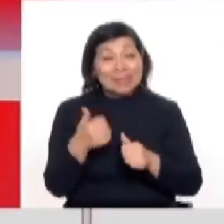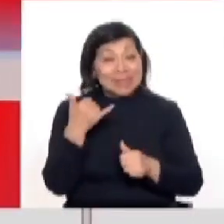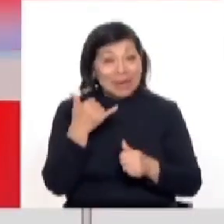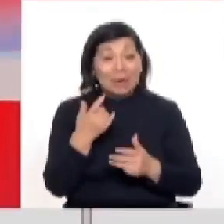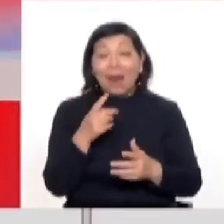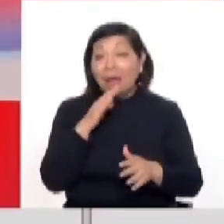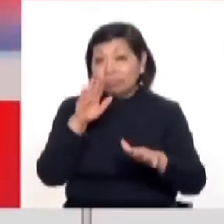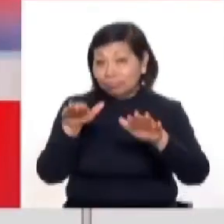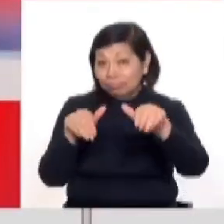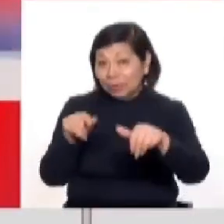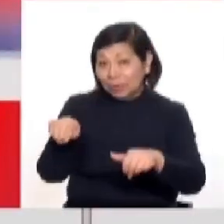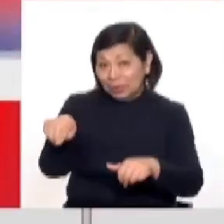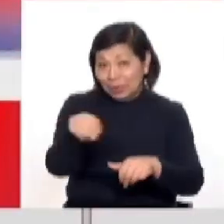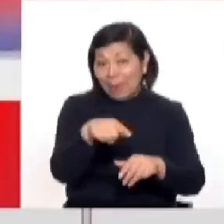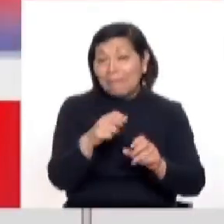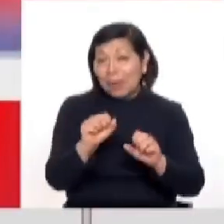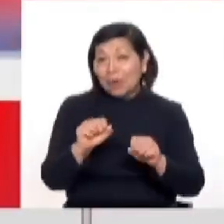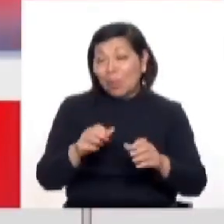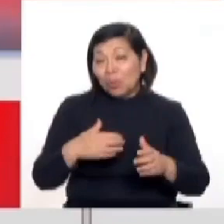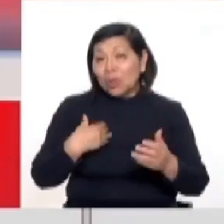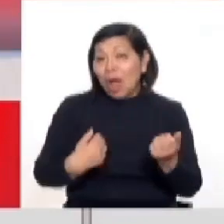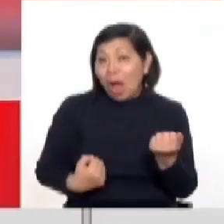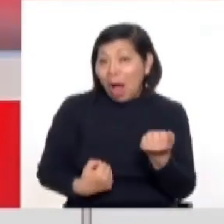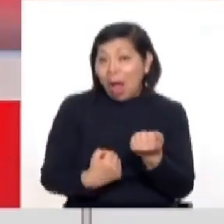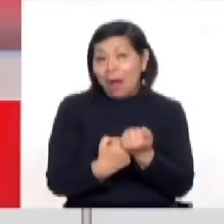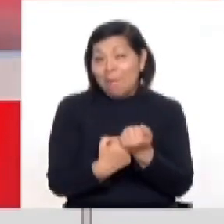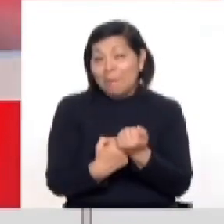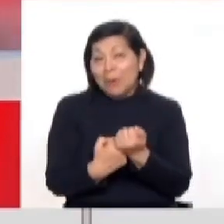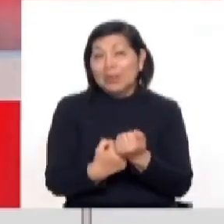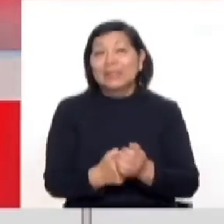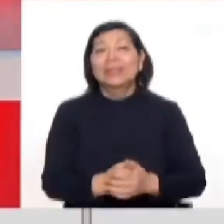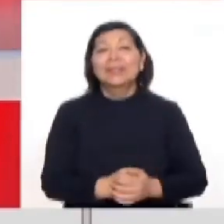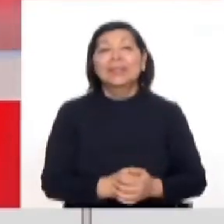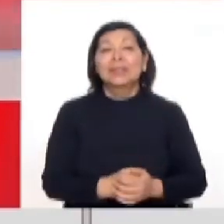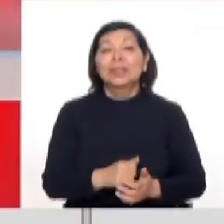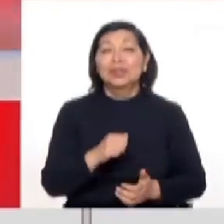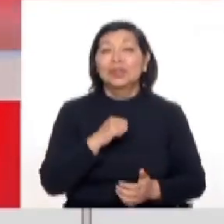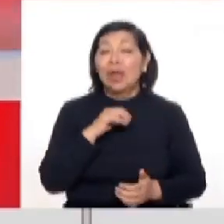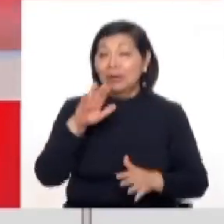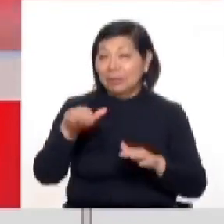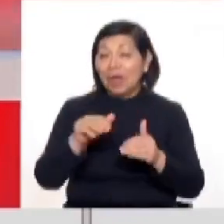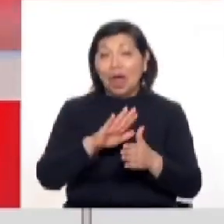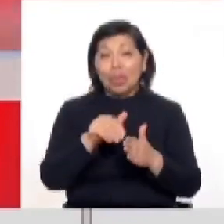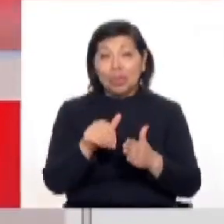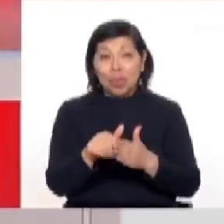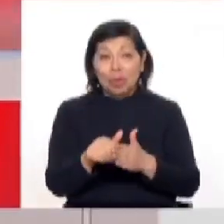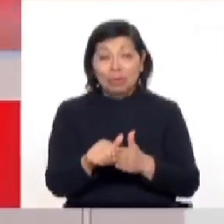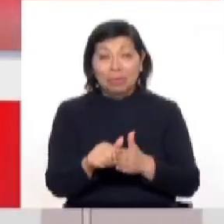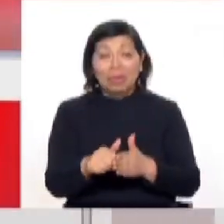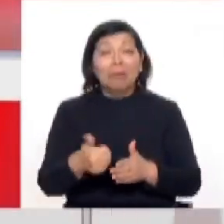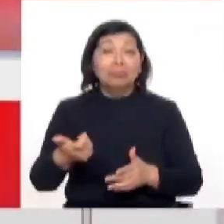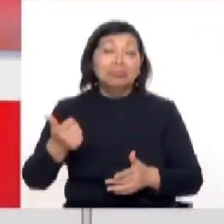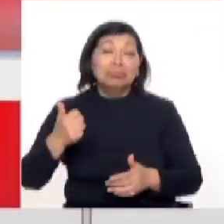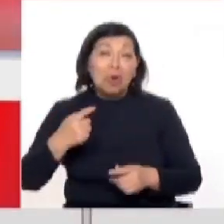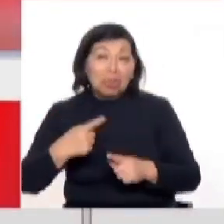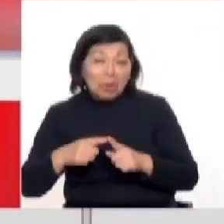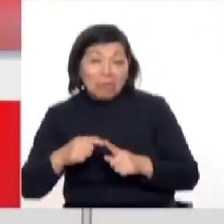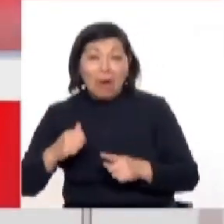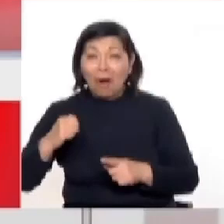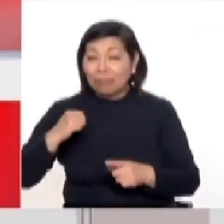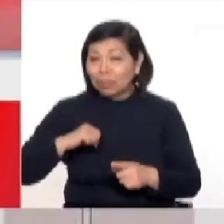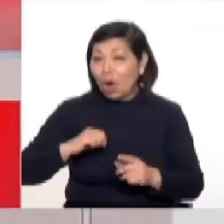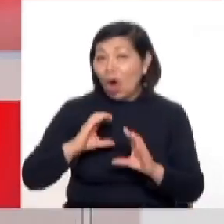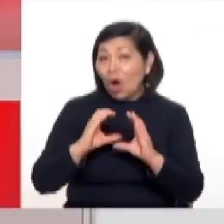el llamado también tuyo, Leonardo, para que te apoyen en este deporte. Yo hago un llamado a todas las autoridades, empresas privadas o a